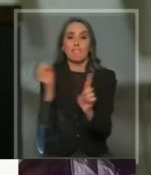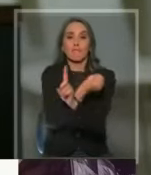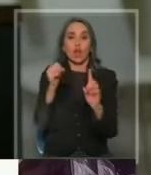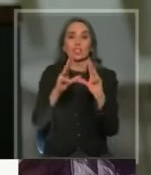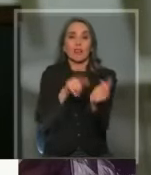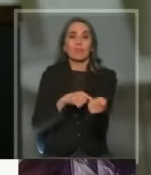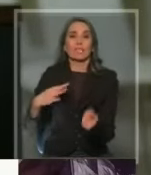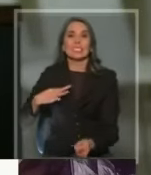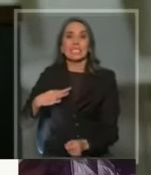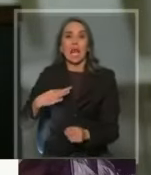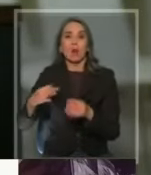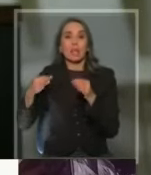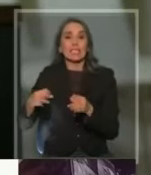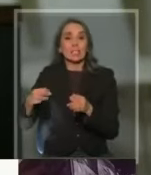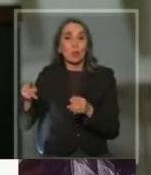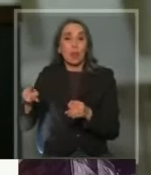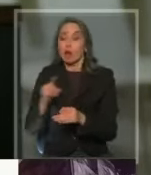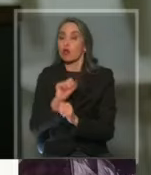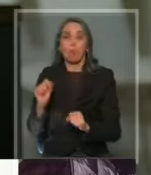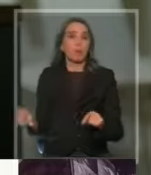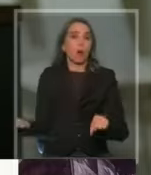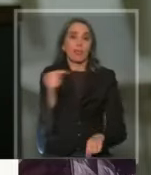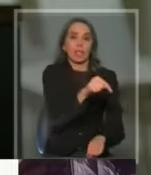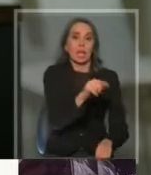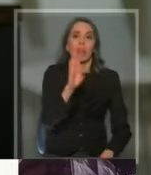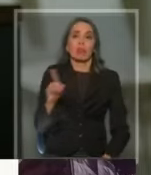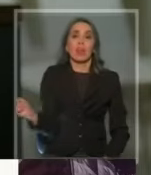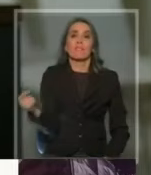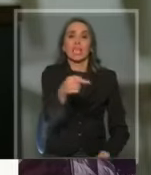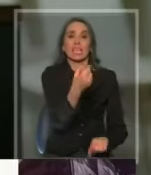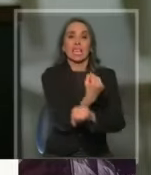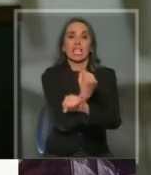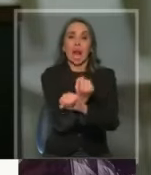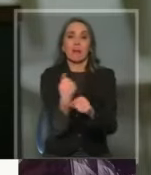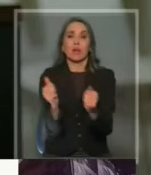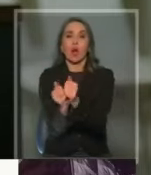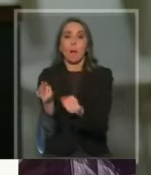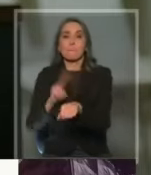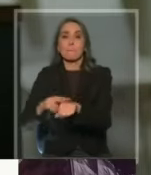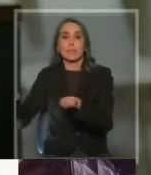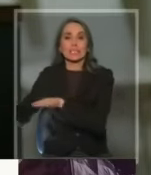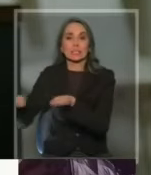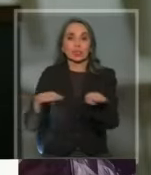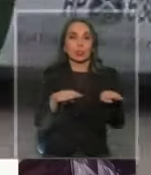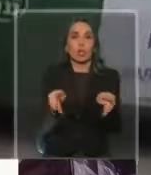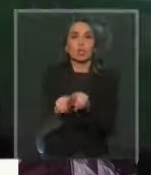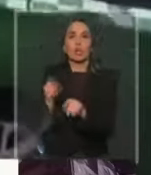seguridad ciudadana no puede llegar. Tiene que ir carabinero o patrulla mixta. Y aún así llegan.